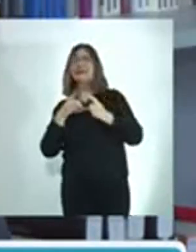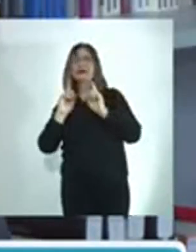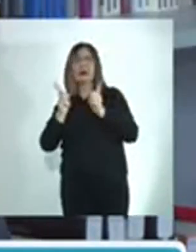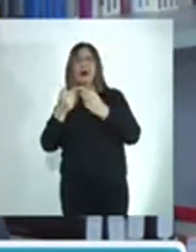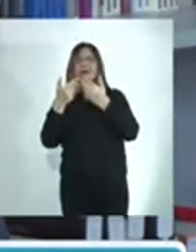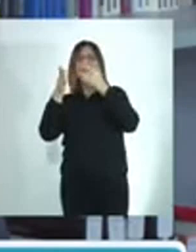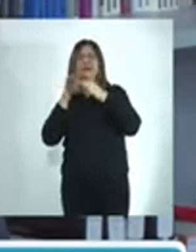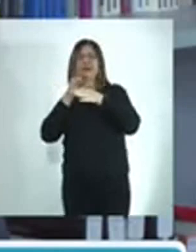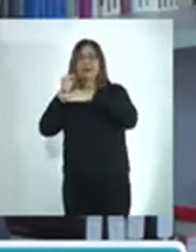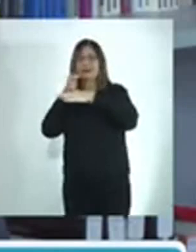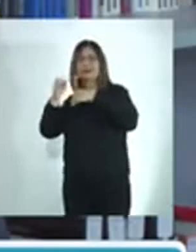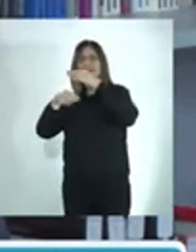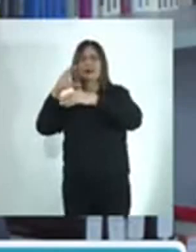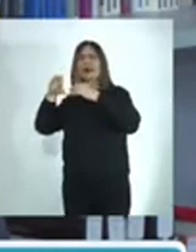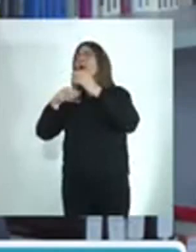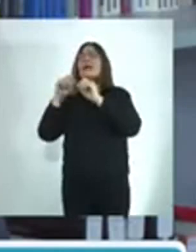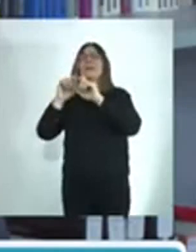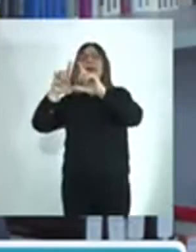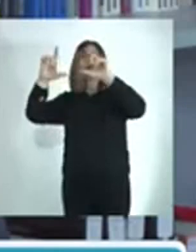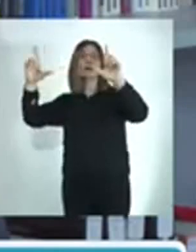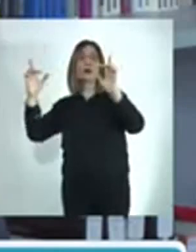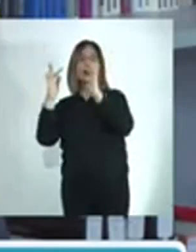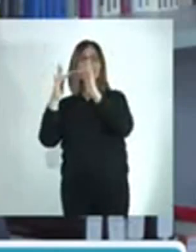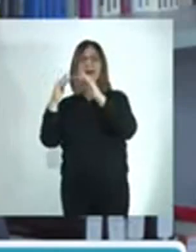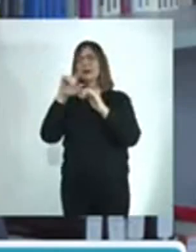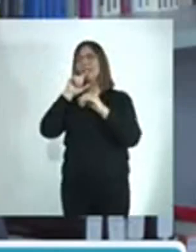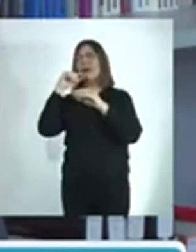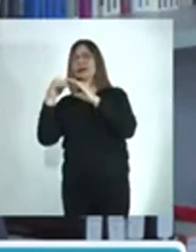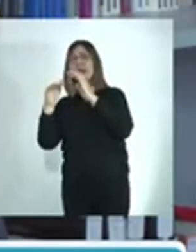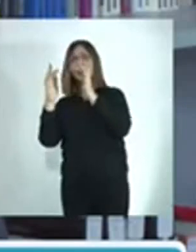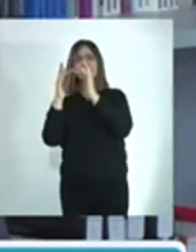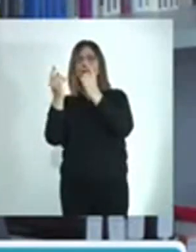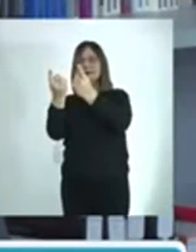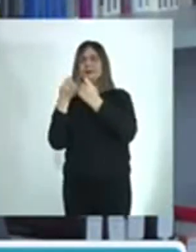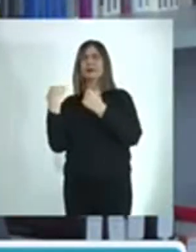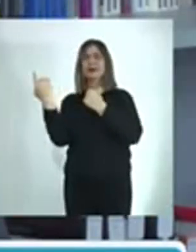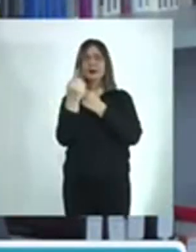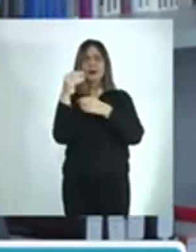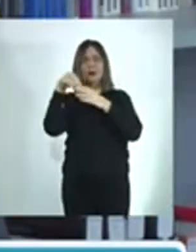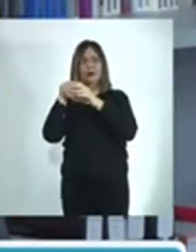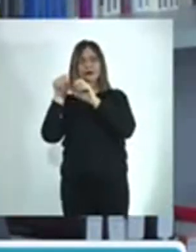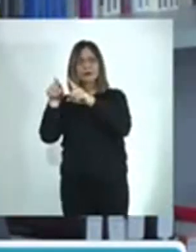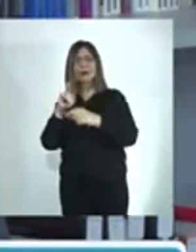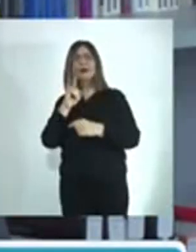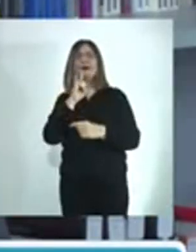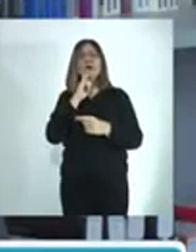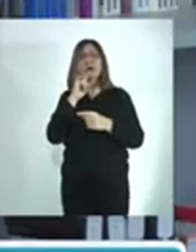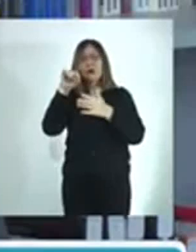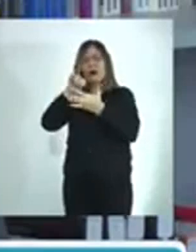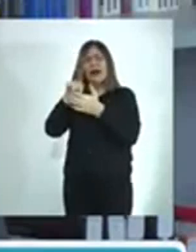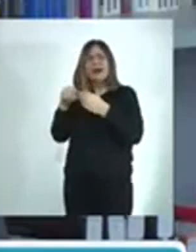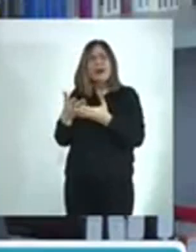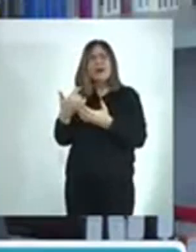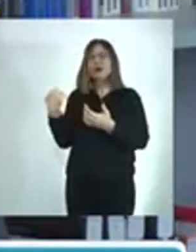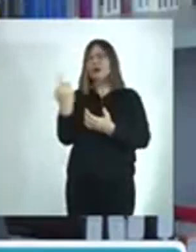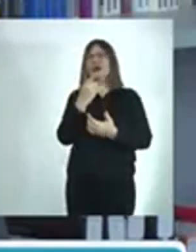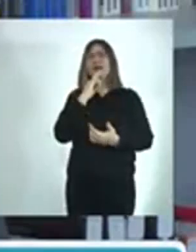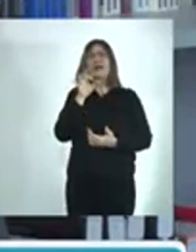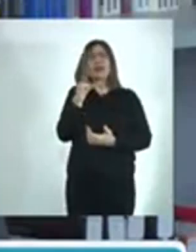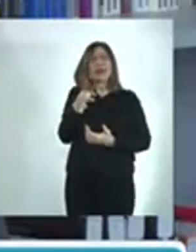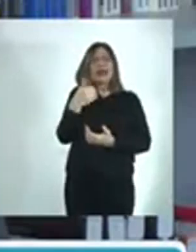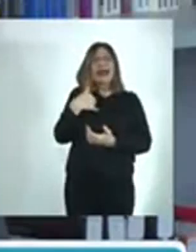enseñando. Y se sigue enseñando a través de las redes sociales, a través de internet. Y ahí Tucumán, al ser una provincia pequeña, al ser